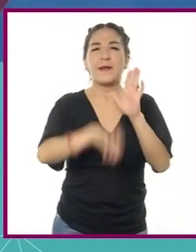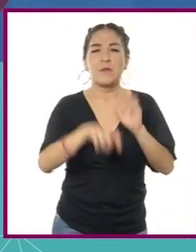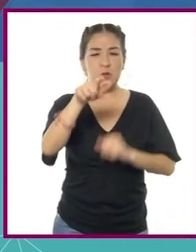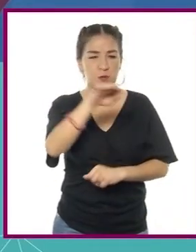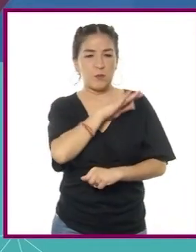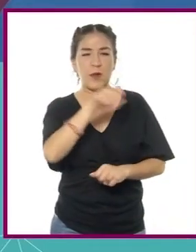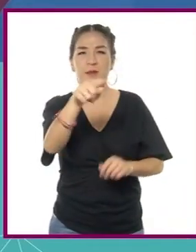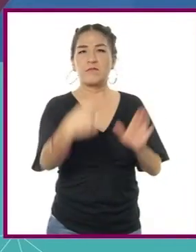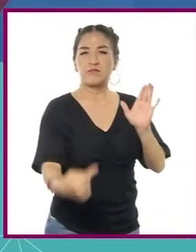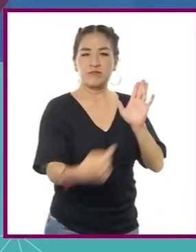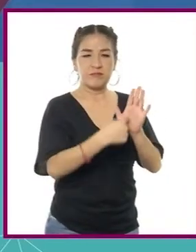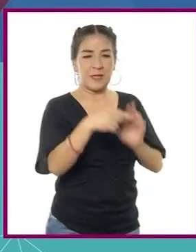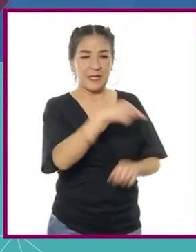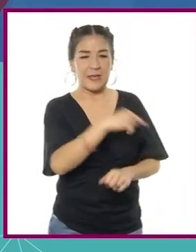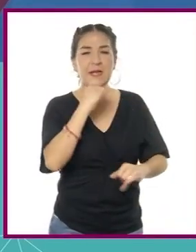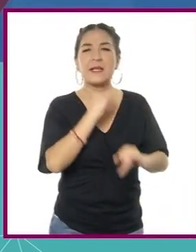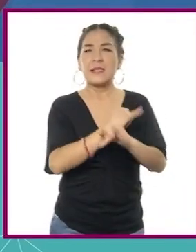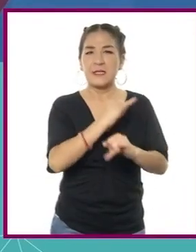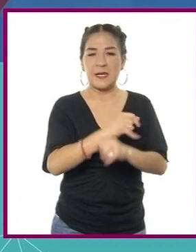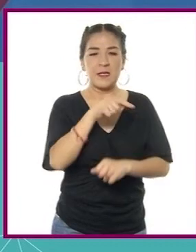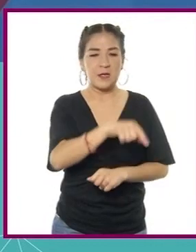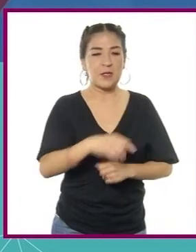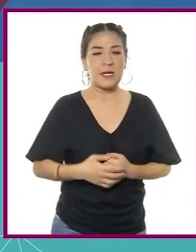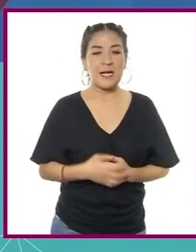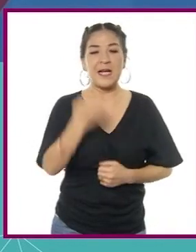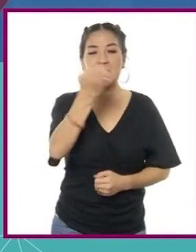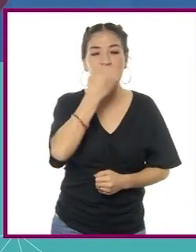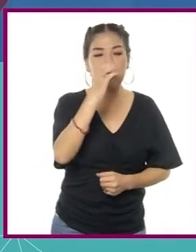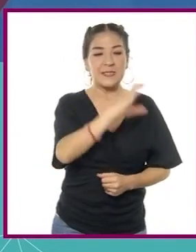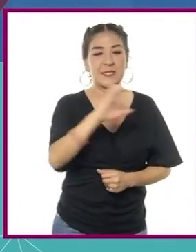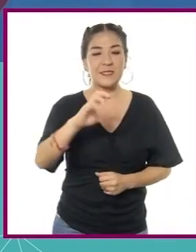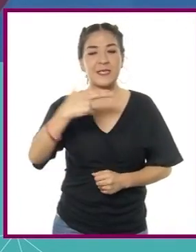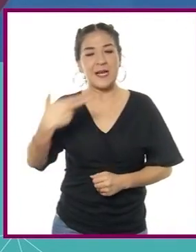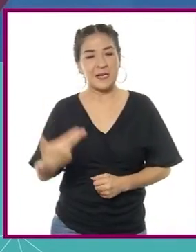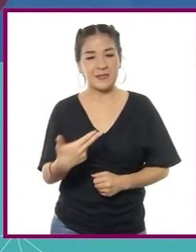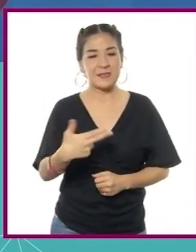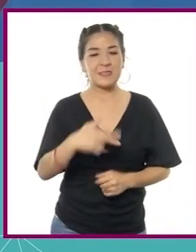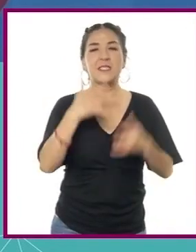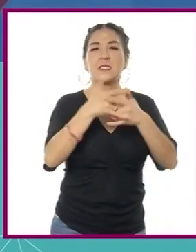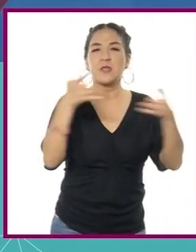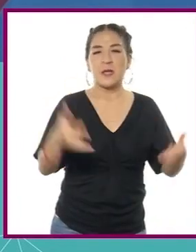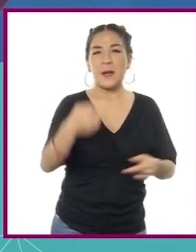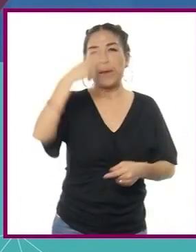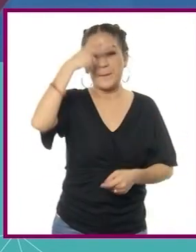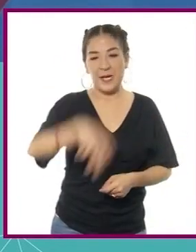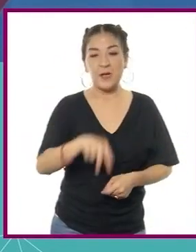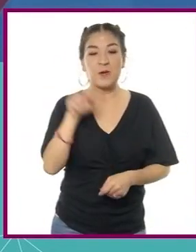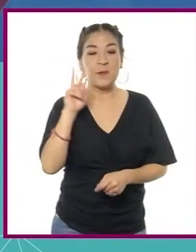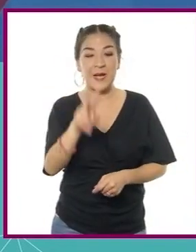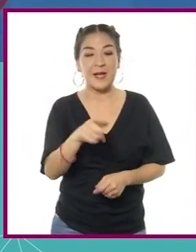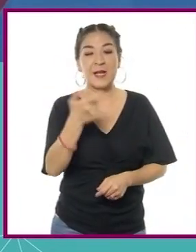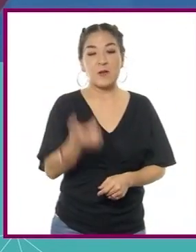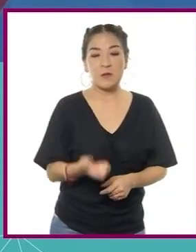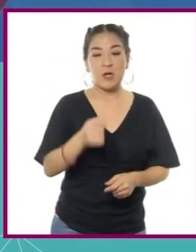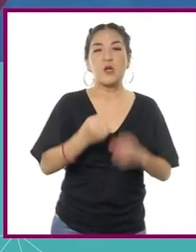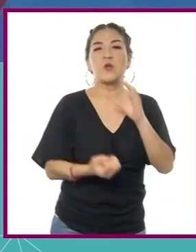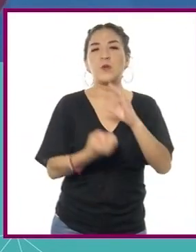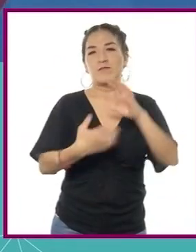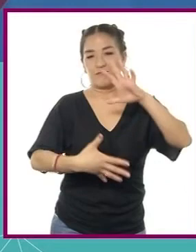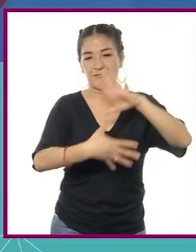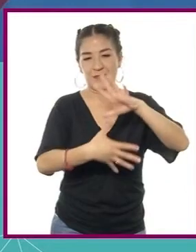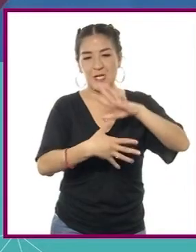pueden acceder al portal académico del Colegio de Ciencias y Humanidades, en la sección de Economía